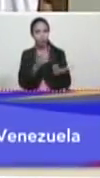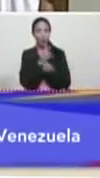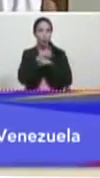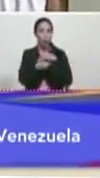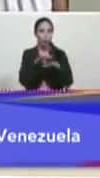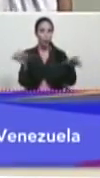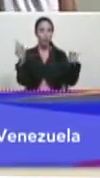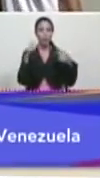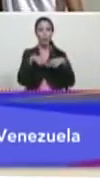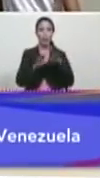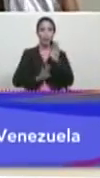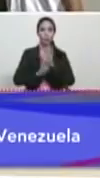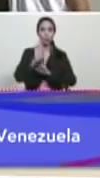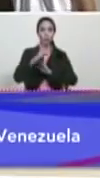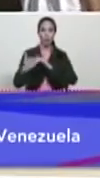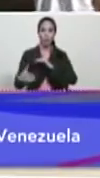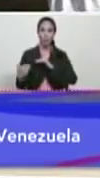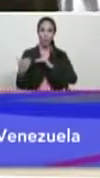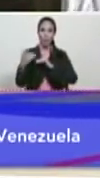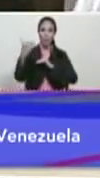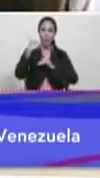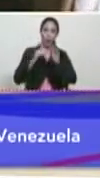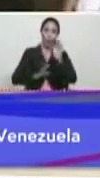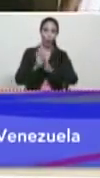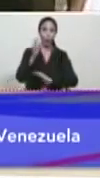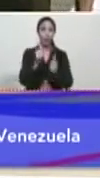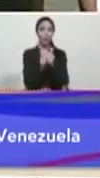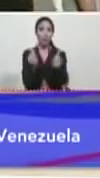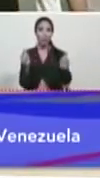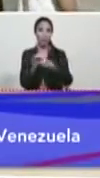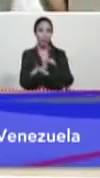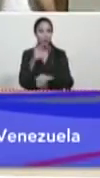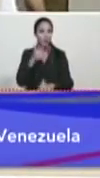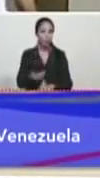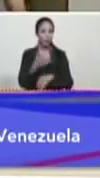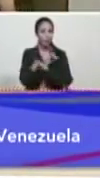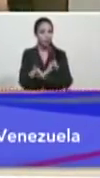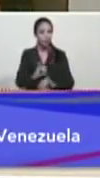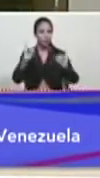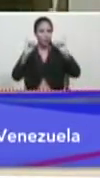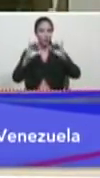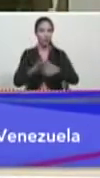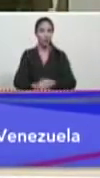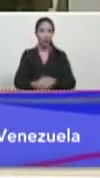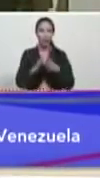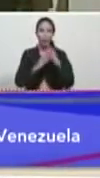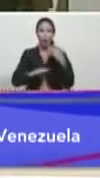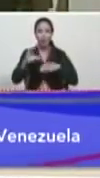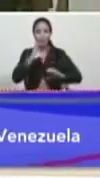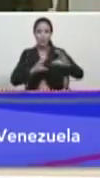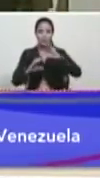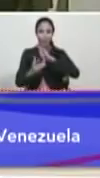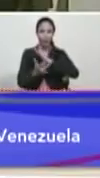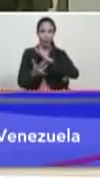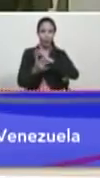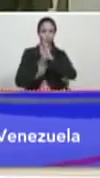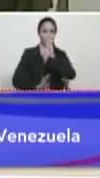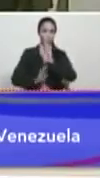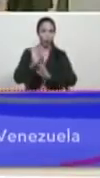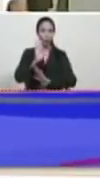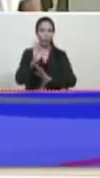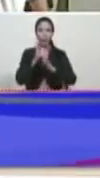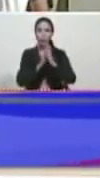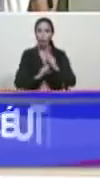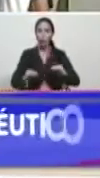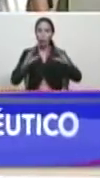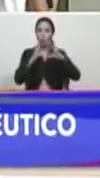despliegue, crecimiento e independencia, todo el conocimiento científico y técnico de todas